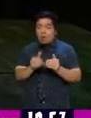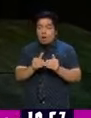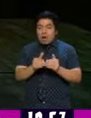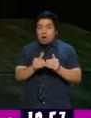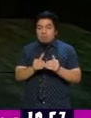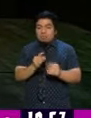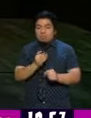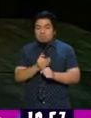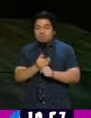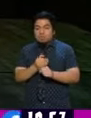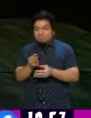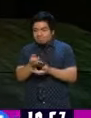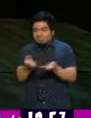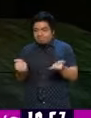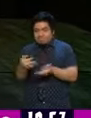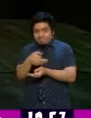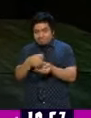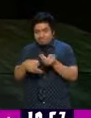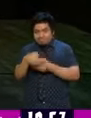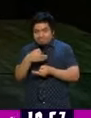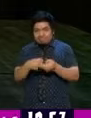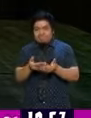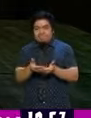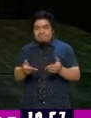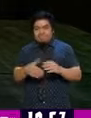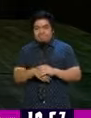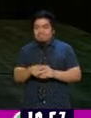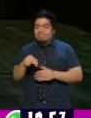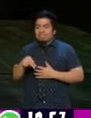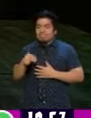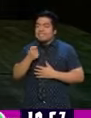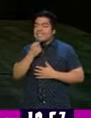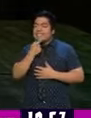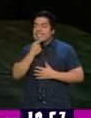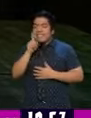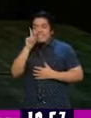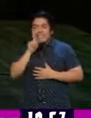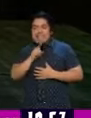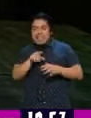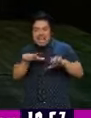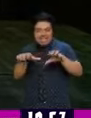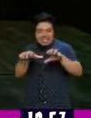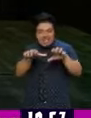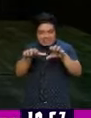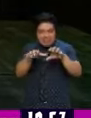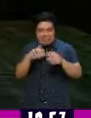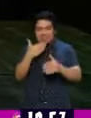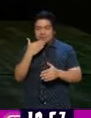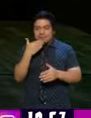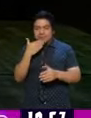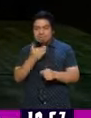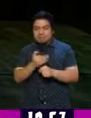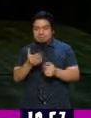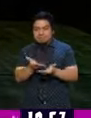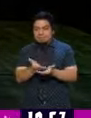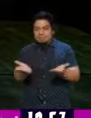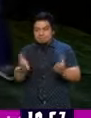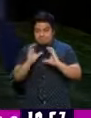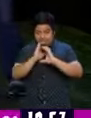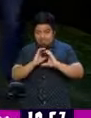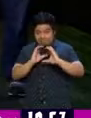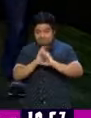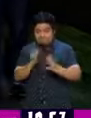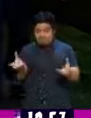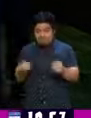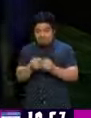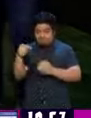programa. Ok, para todos ustedes, Niña Zombie. ¡Ándele! ¡El himno! La rola que da nombre al grupo, Niña Zombie